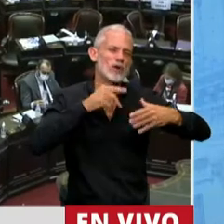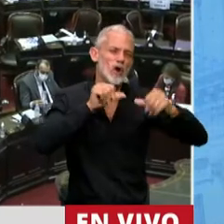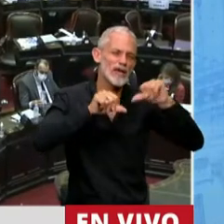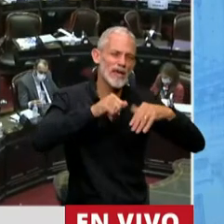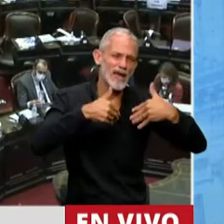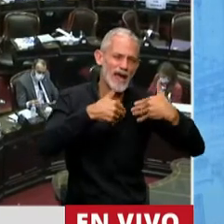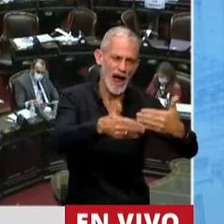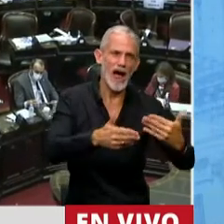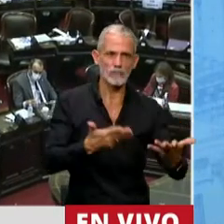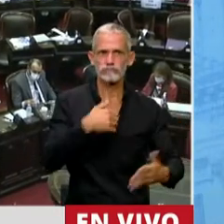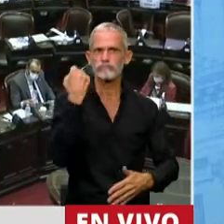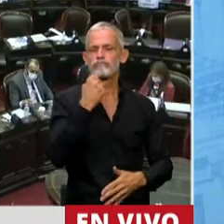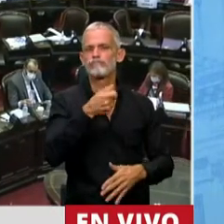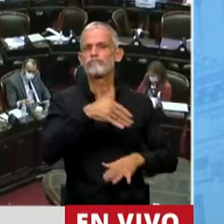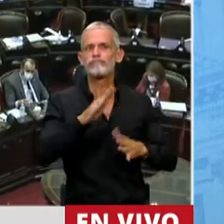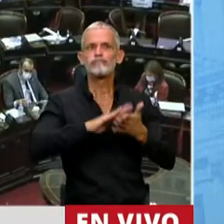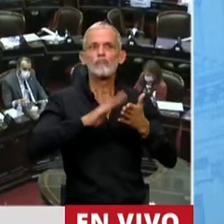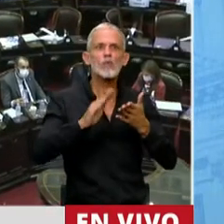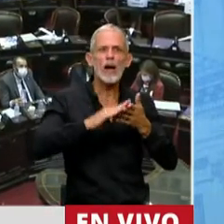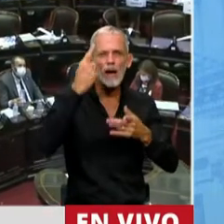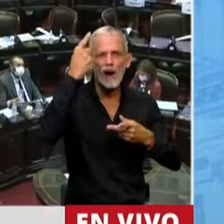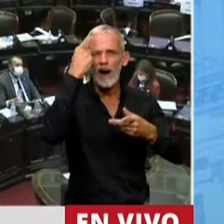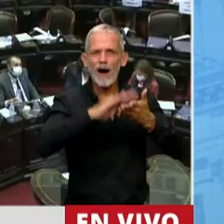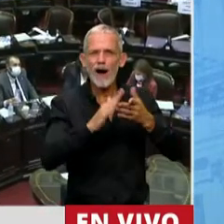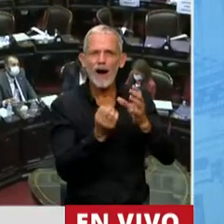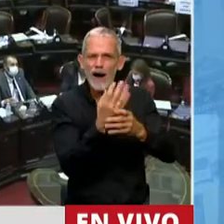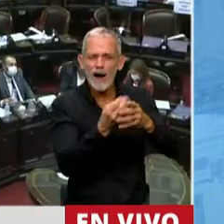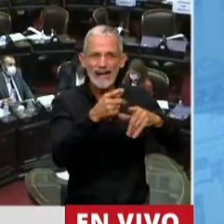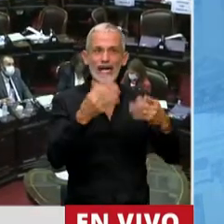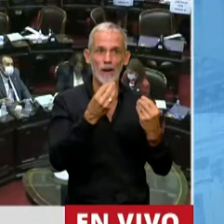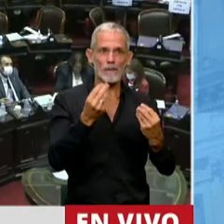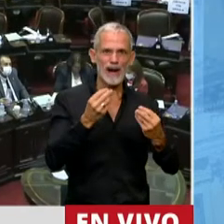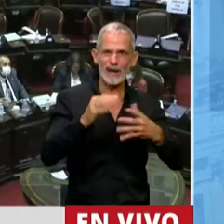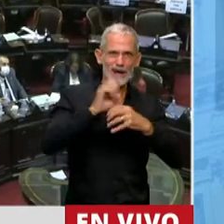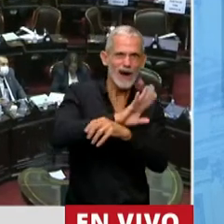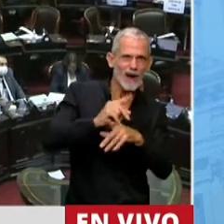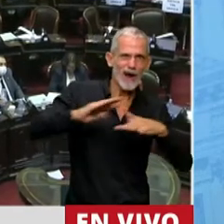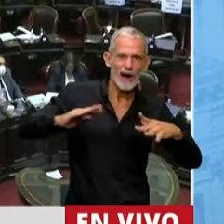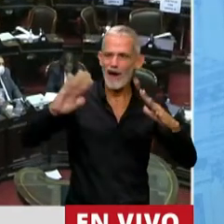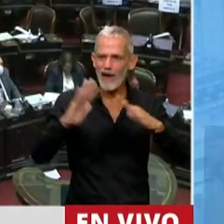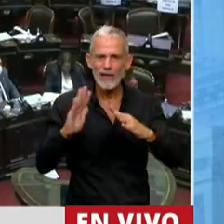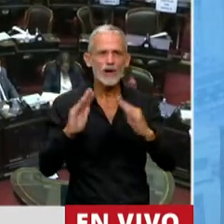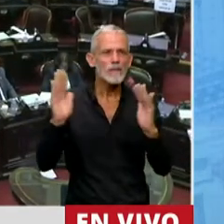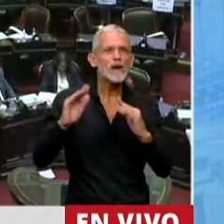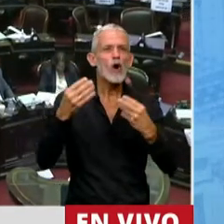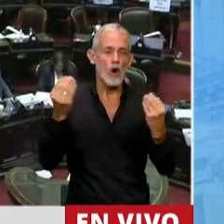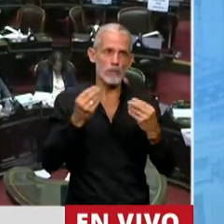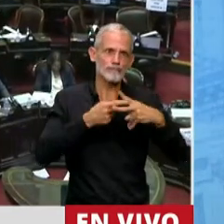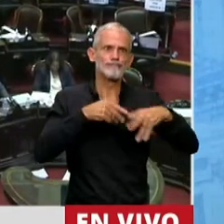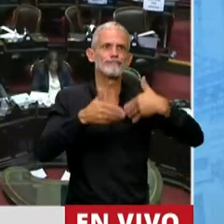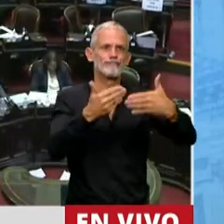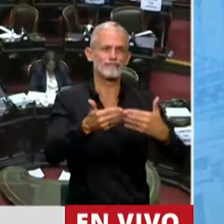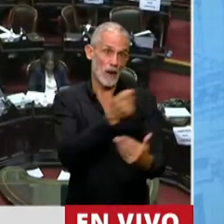la tecnología, de la innovación, para poder mitigar los efectos de esta pandemia. El desarrollo